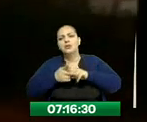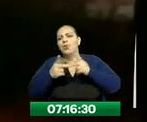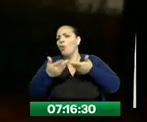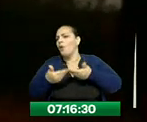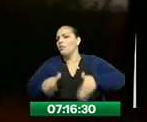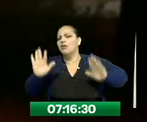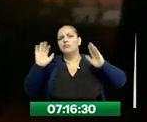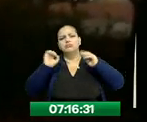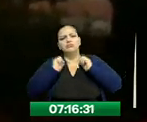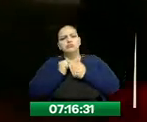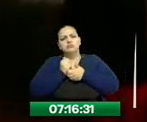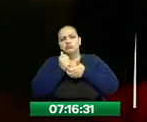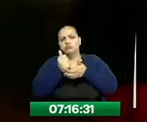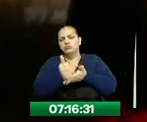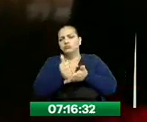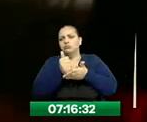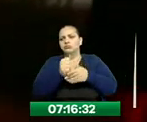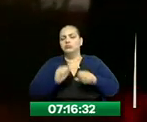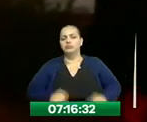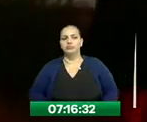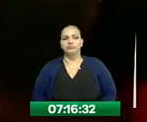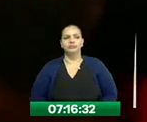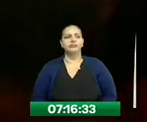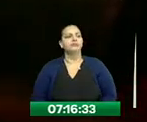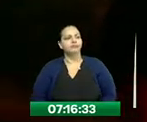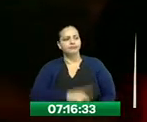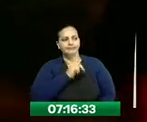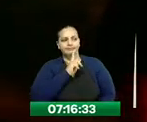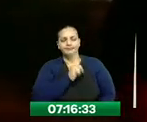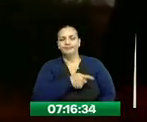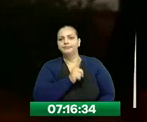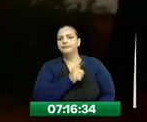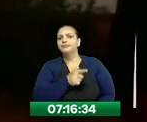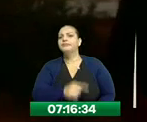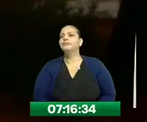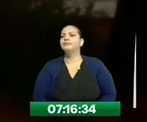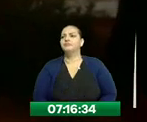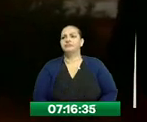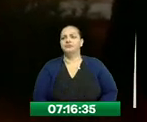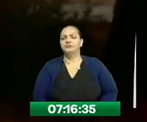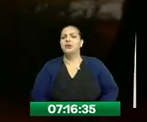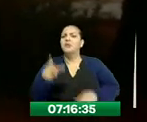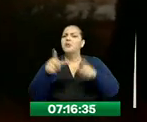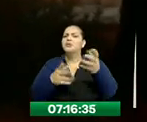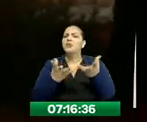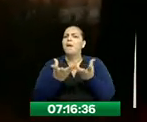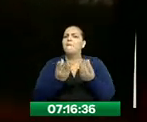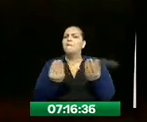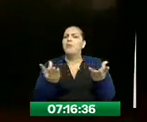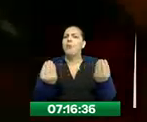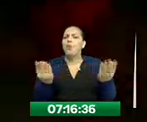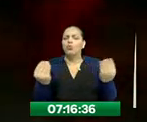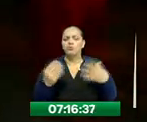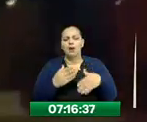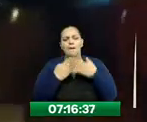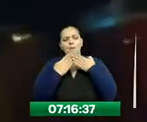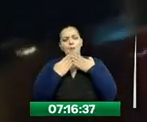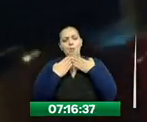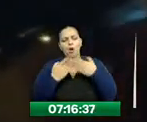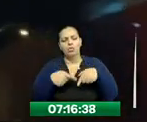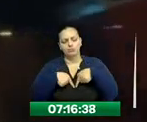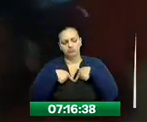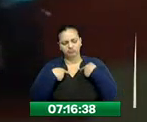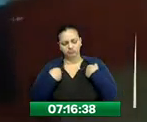que hay en todo el país. Yo sé que la gente llega, oiga, llega pero sin que los llamen. Y eso es importante. Que no solamente van